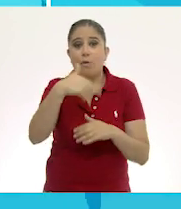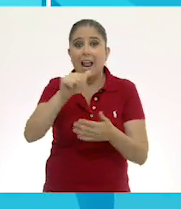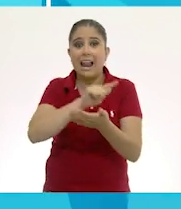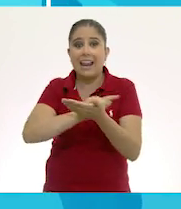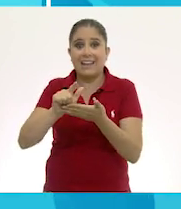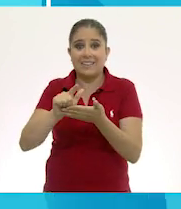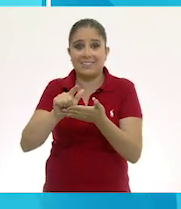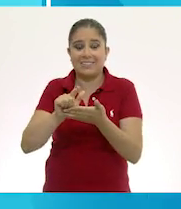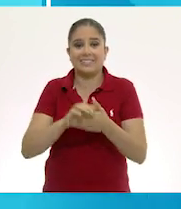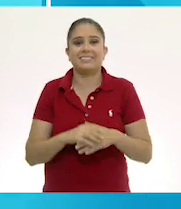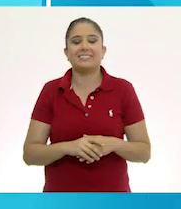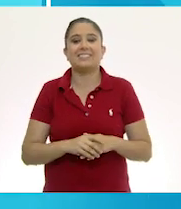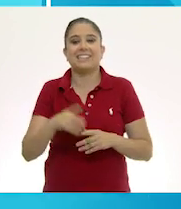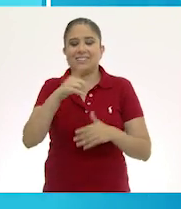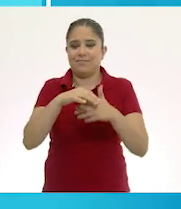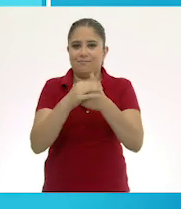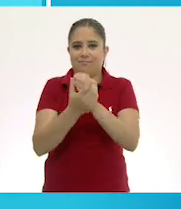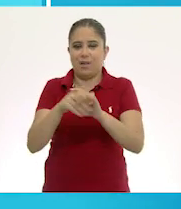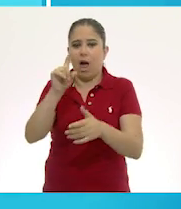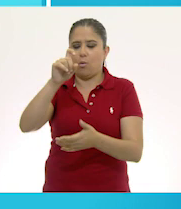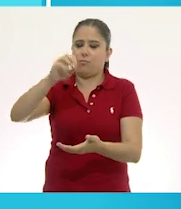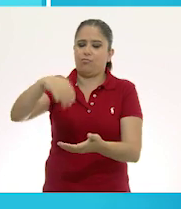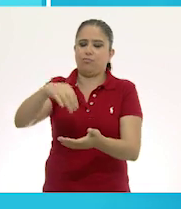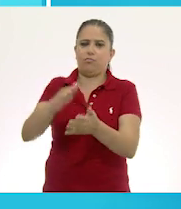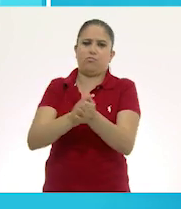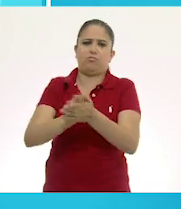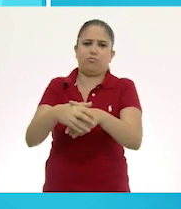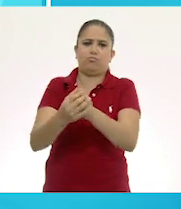uñas. Enjuaga tus manos con agua.